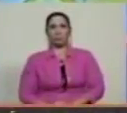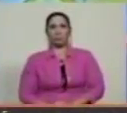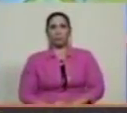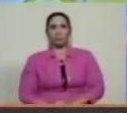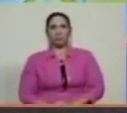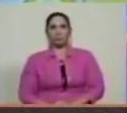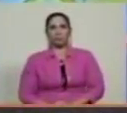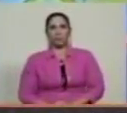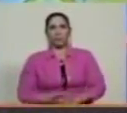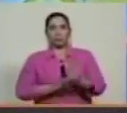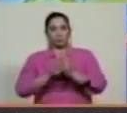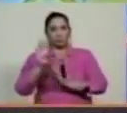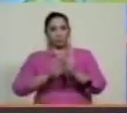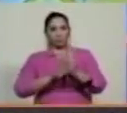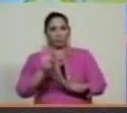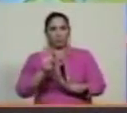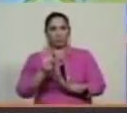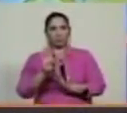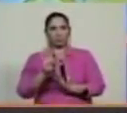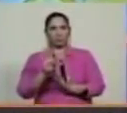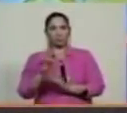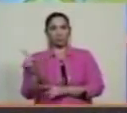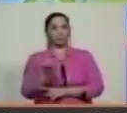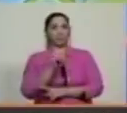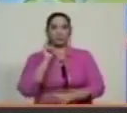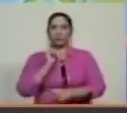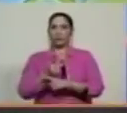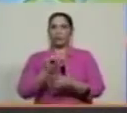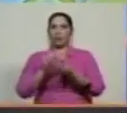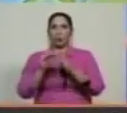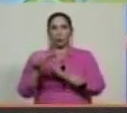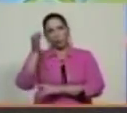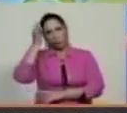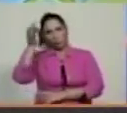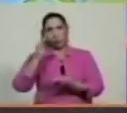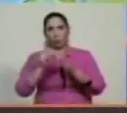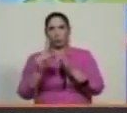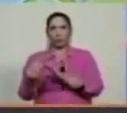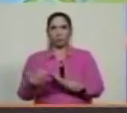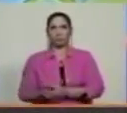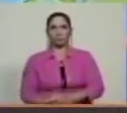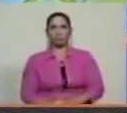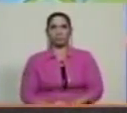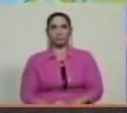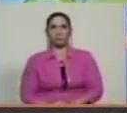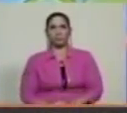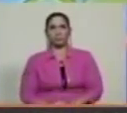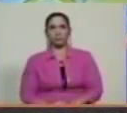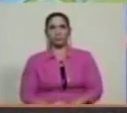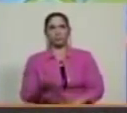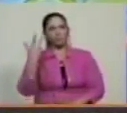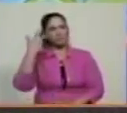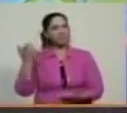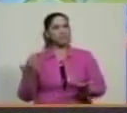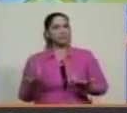la desarrollan de lo que no debe ser una comuna o un consejo comunal. ¿Para qué? Para que no tengamos los